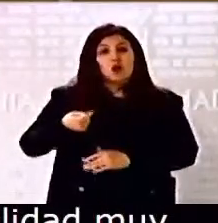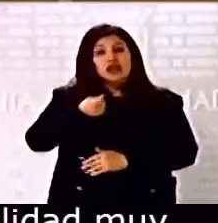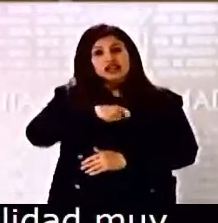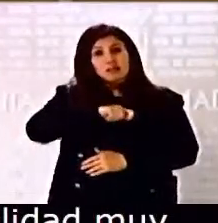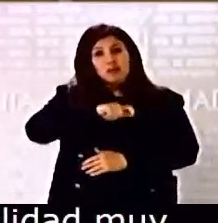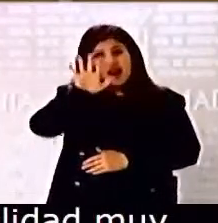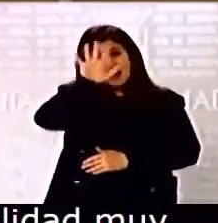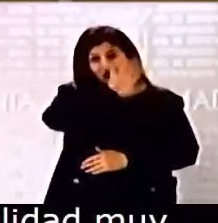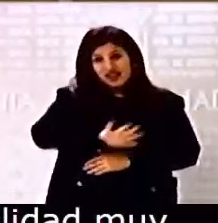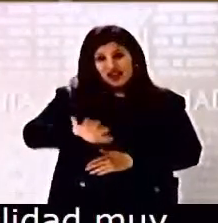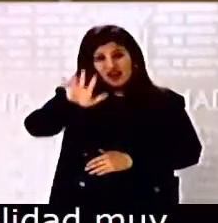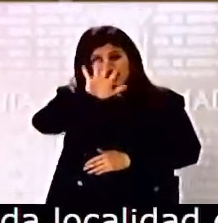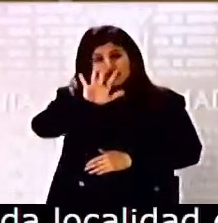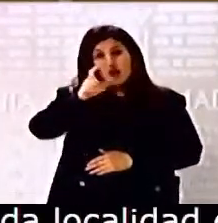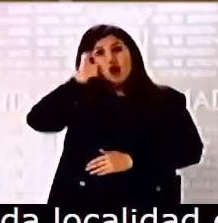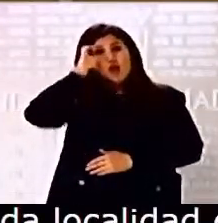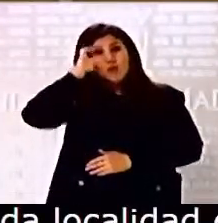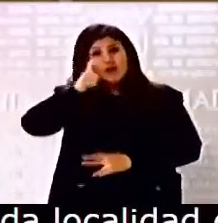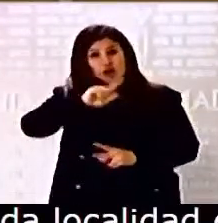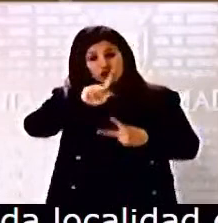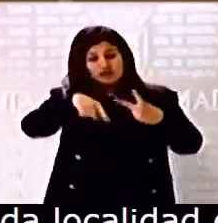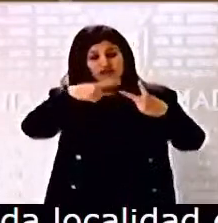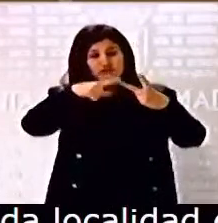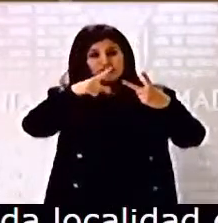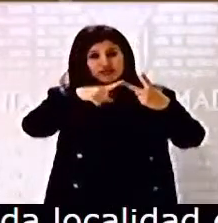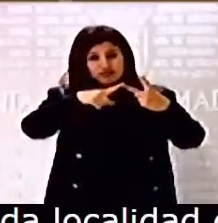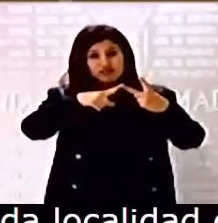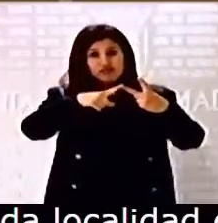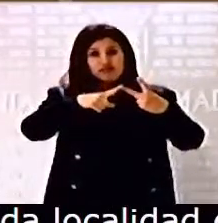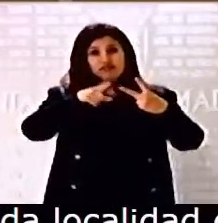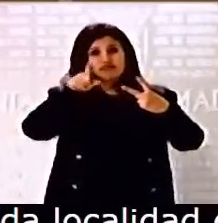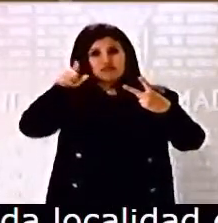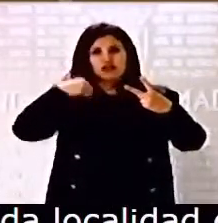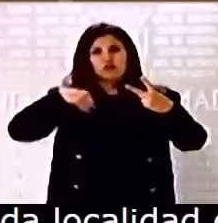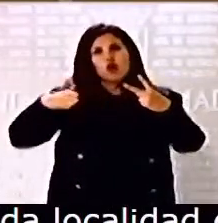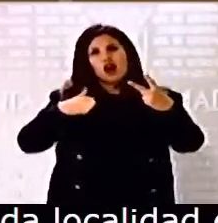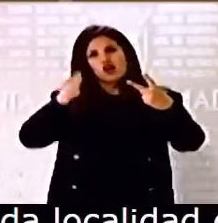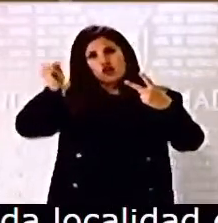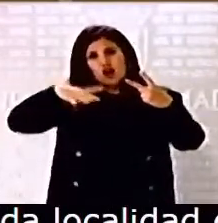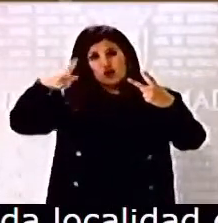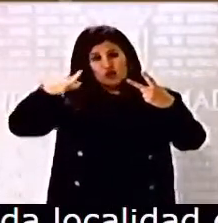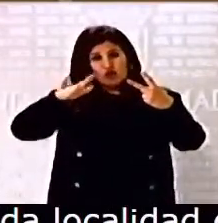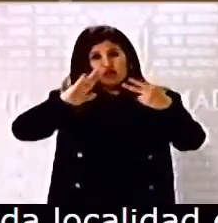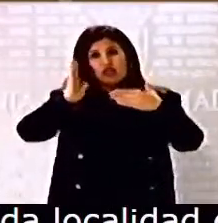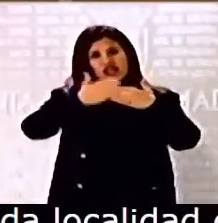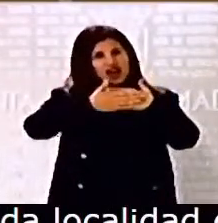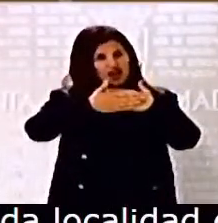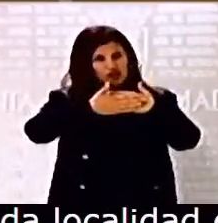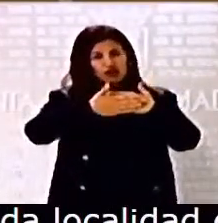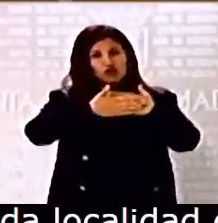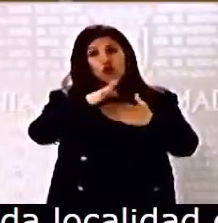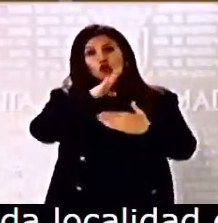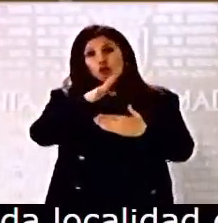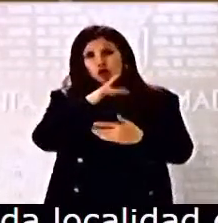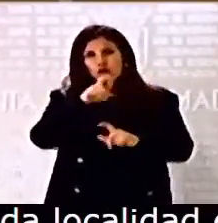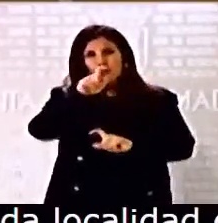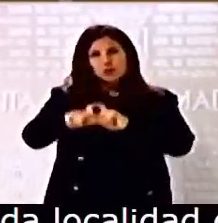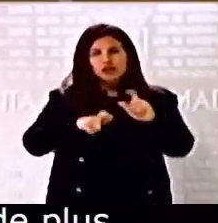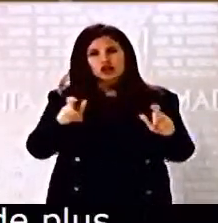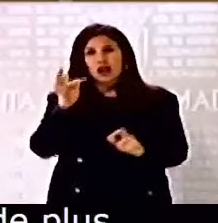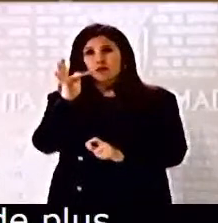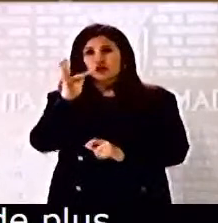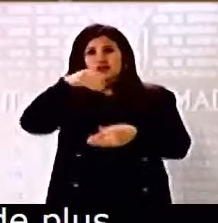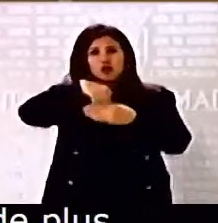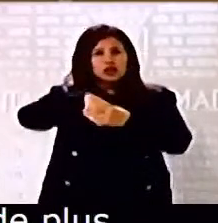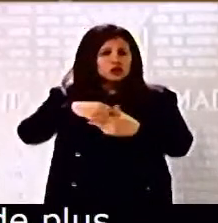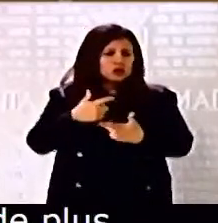España en ser perimetrada, cuando todavía no existían lo de los perímetros, por la alta incidencia que en aquel